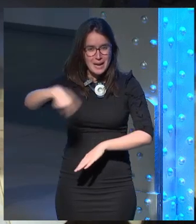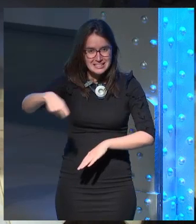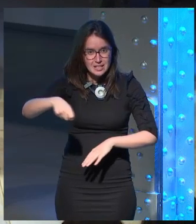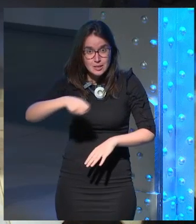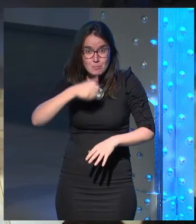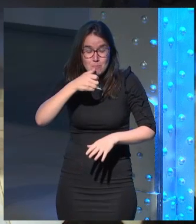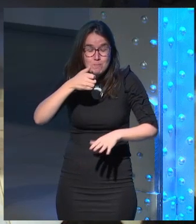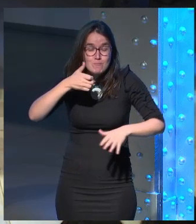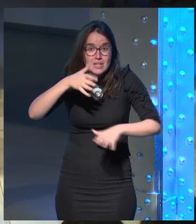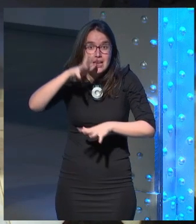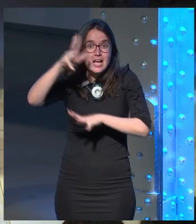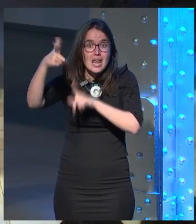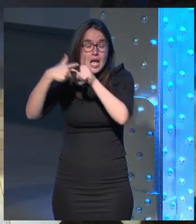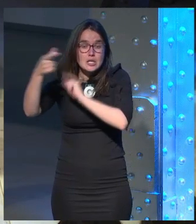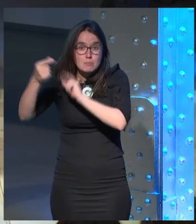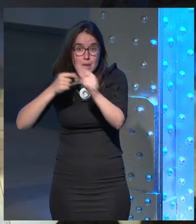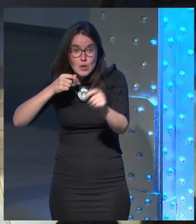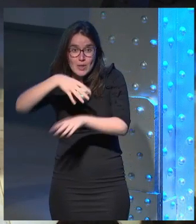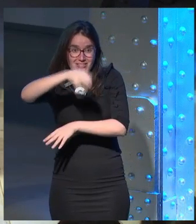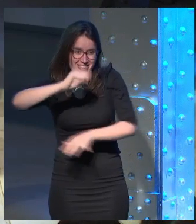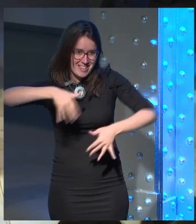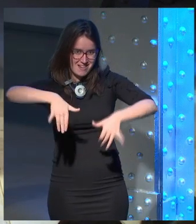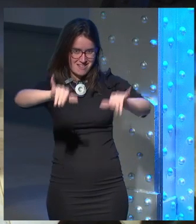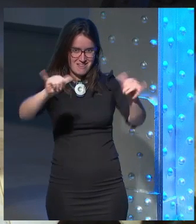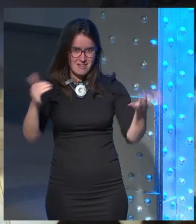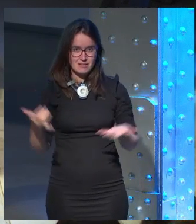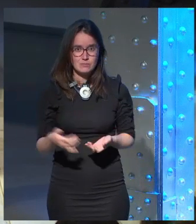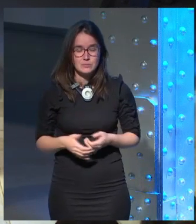misterio que ni siquiera desde el espacio se puede comprender.